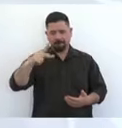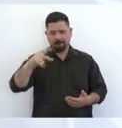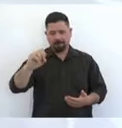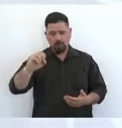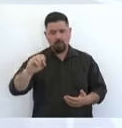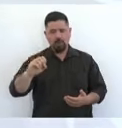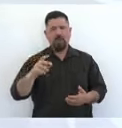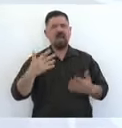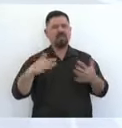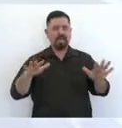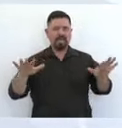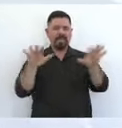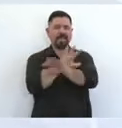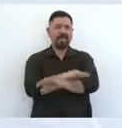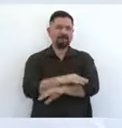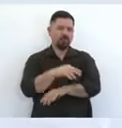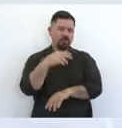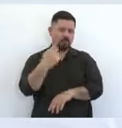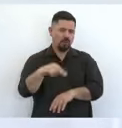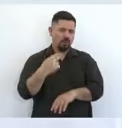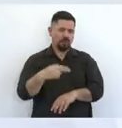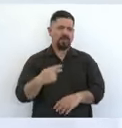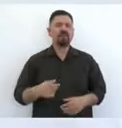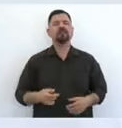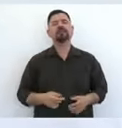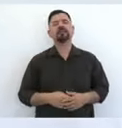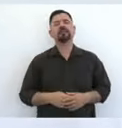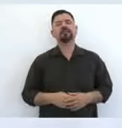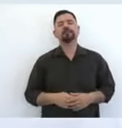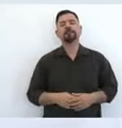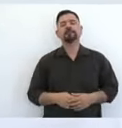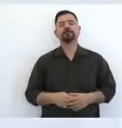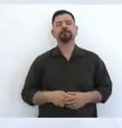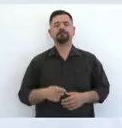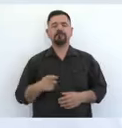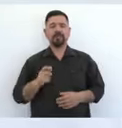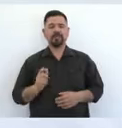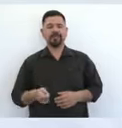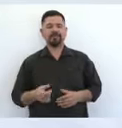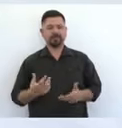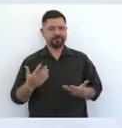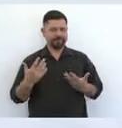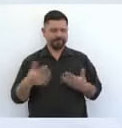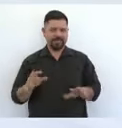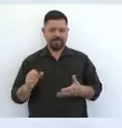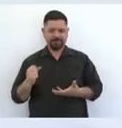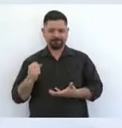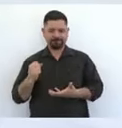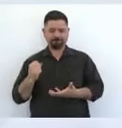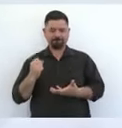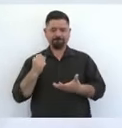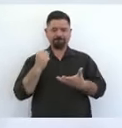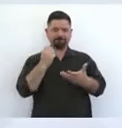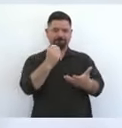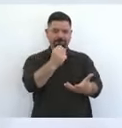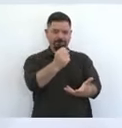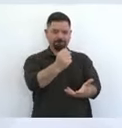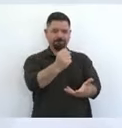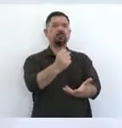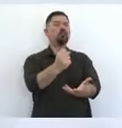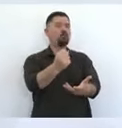Ahora el cambio es que ya aumentó, el mínimo